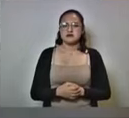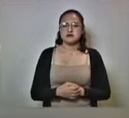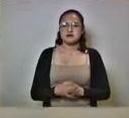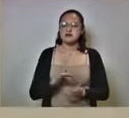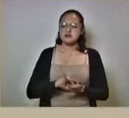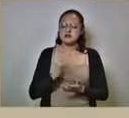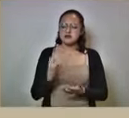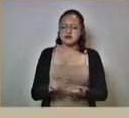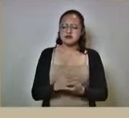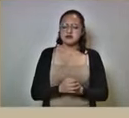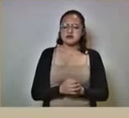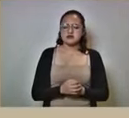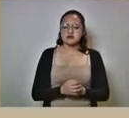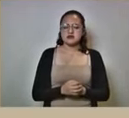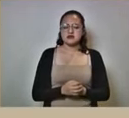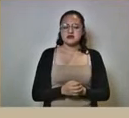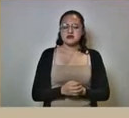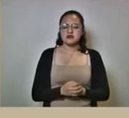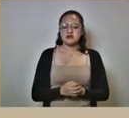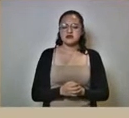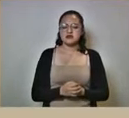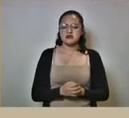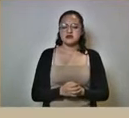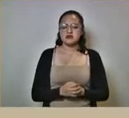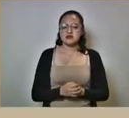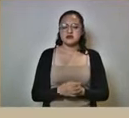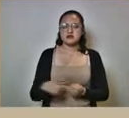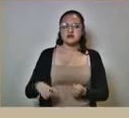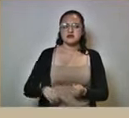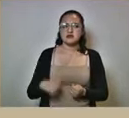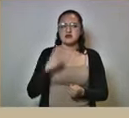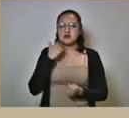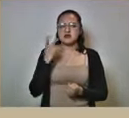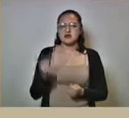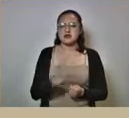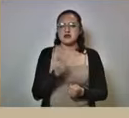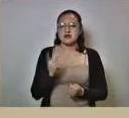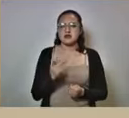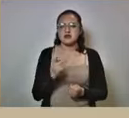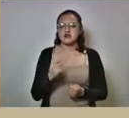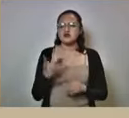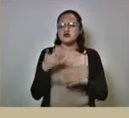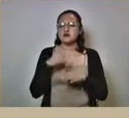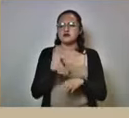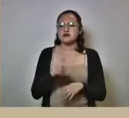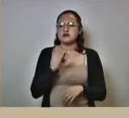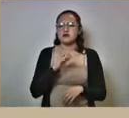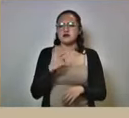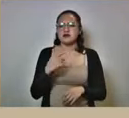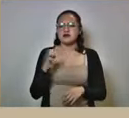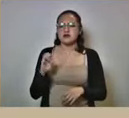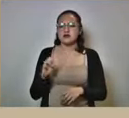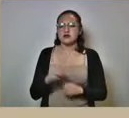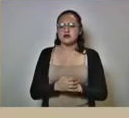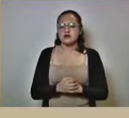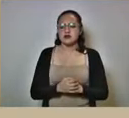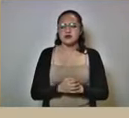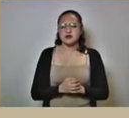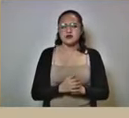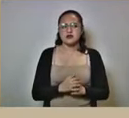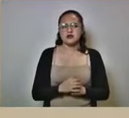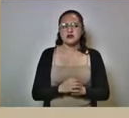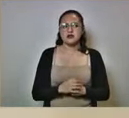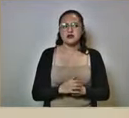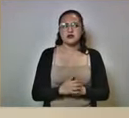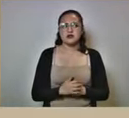Gracias, Vero. Buen día, secretario. Buenos días, gobernador. Quisiera preguntarle acerca de la Fiscalía de Género. ¿Sabes si es que ya